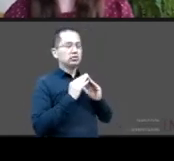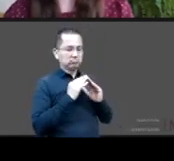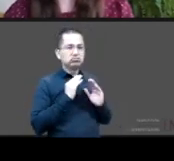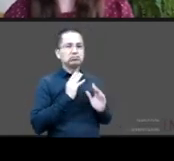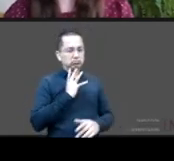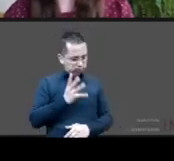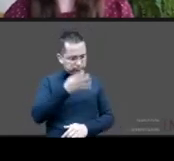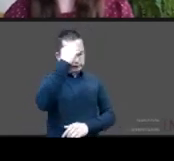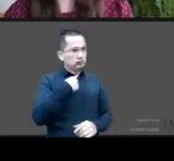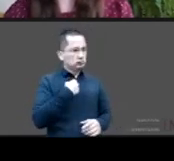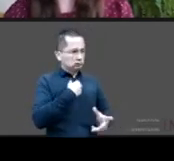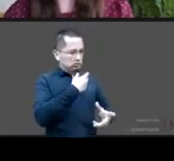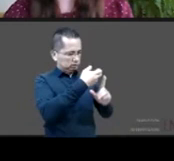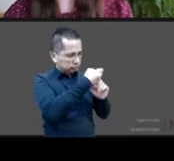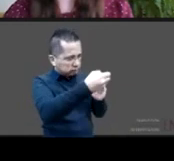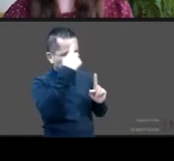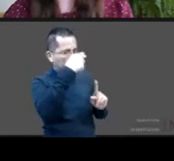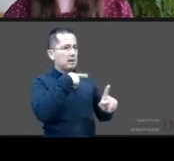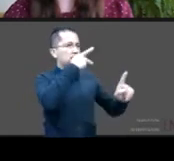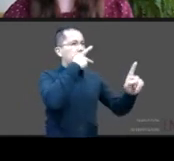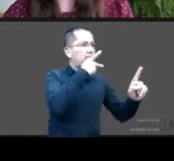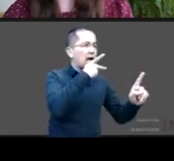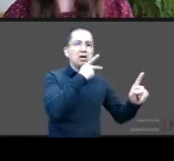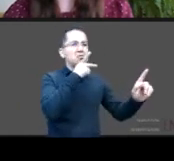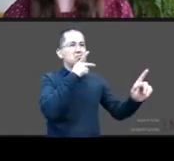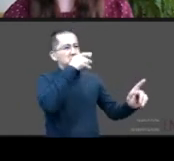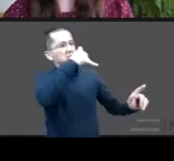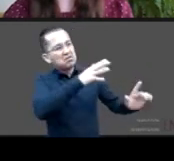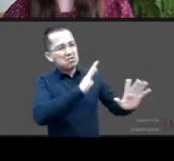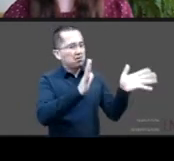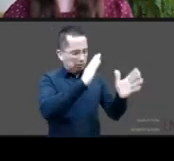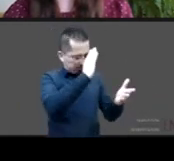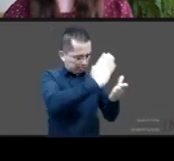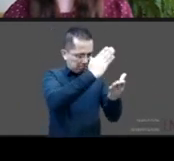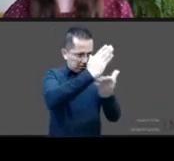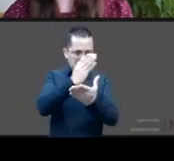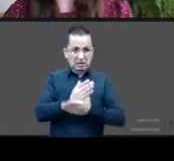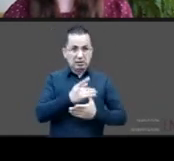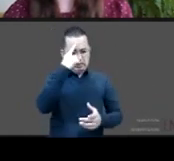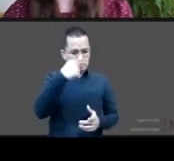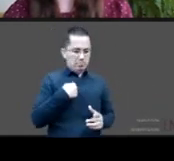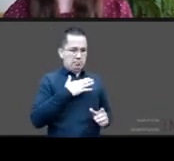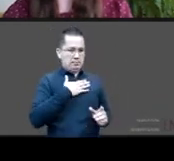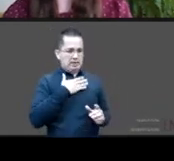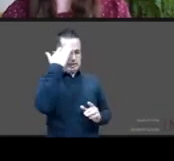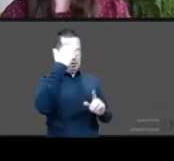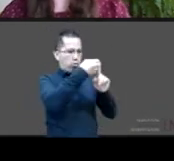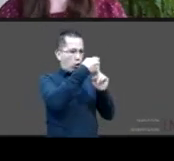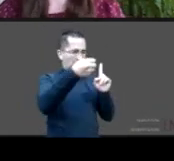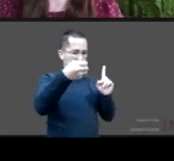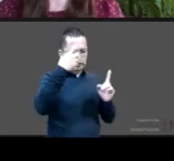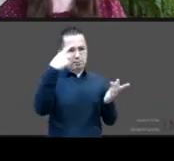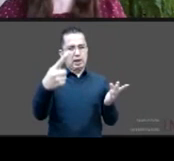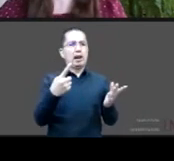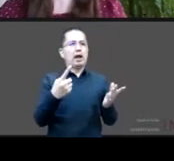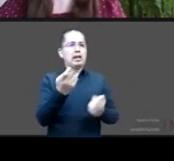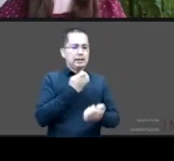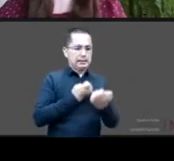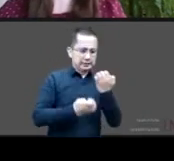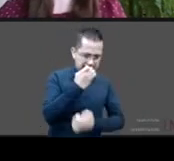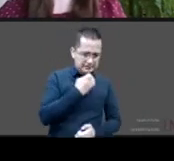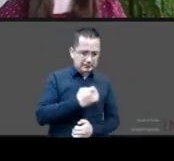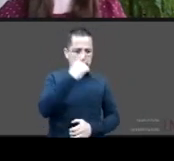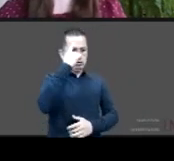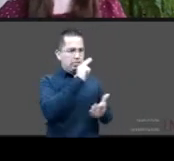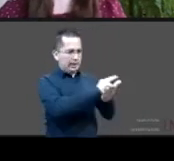organizo mi tiempo durante el día en el encierro tiempo para el ejercicio tiempo para los quehaceres etcétera